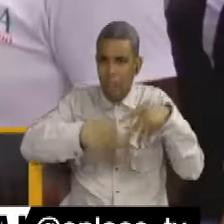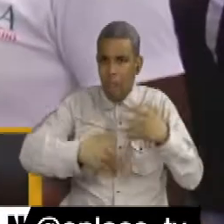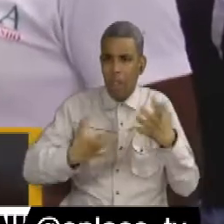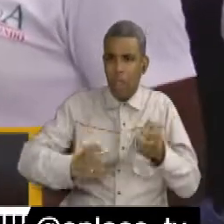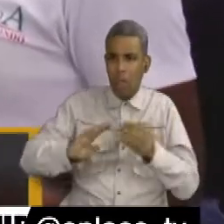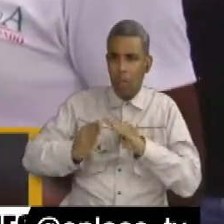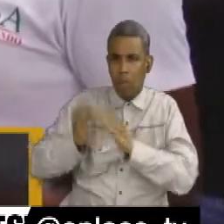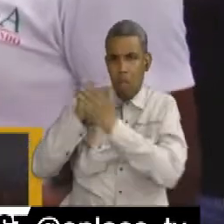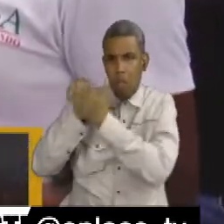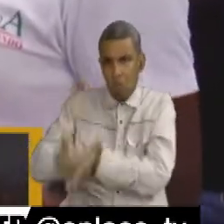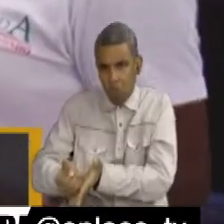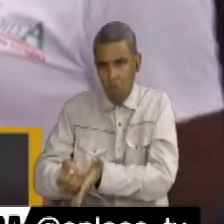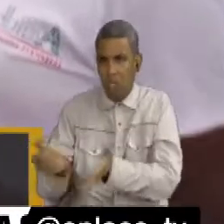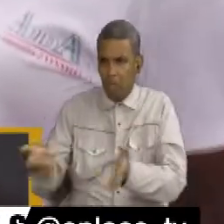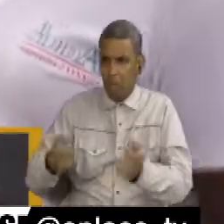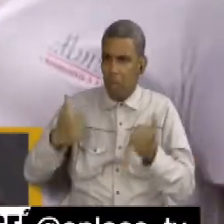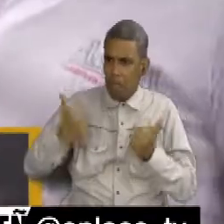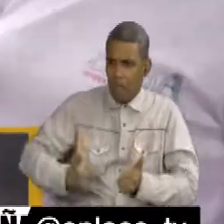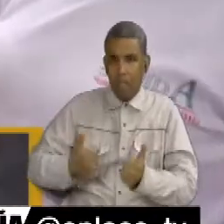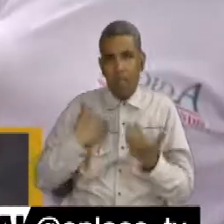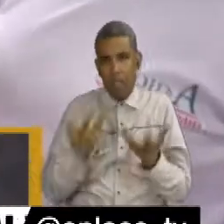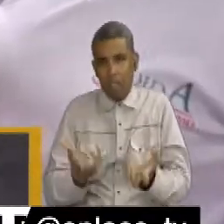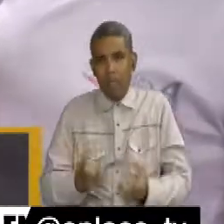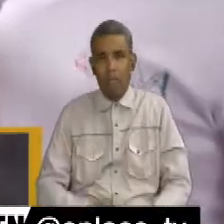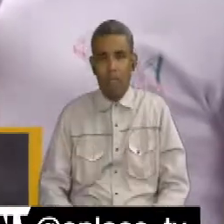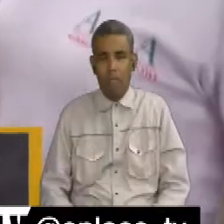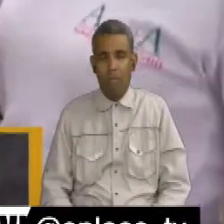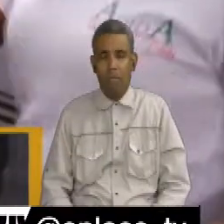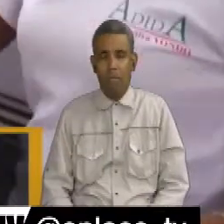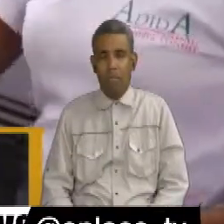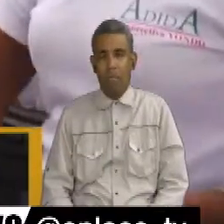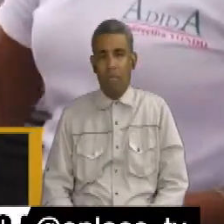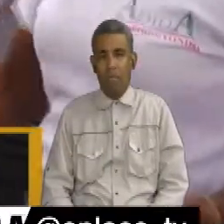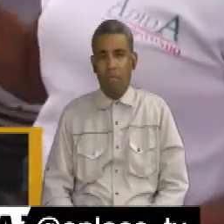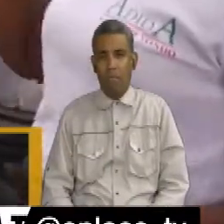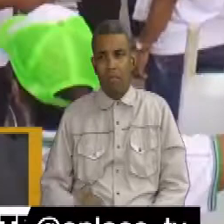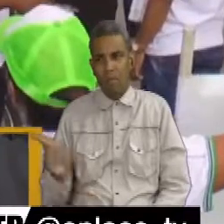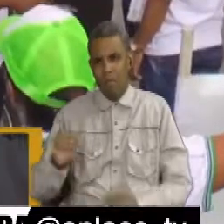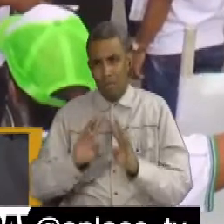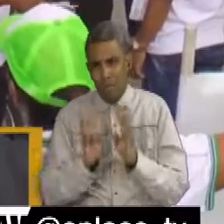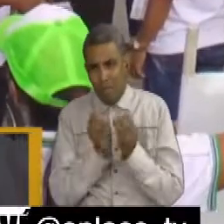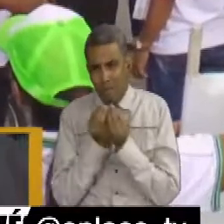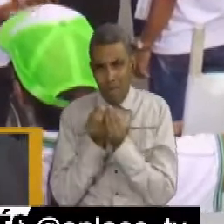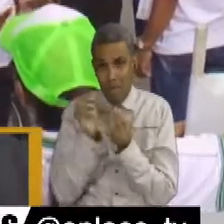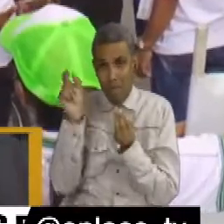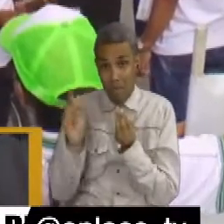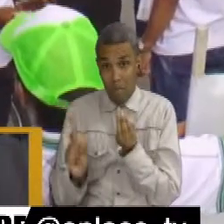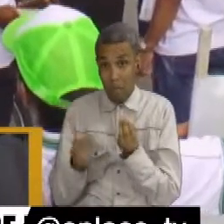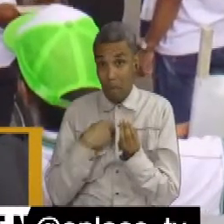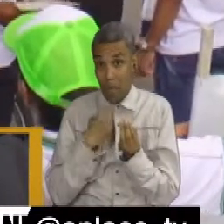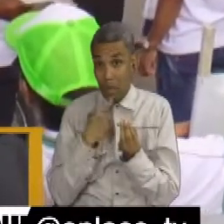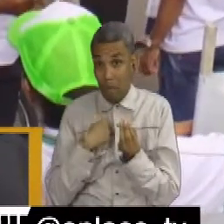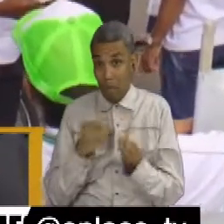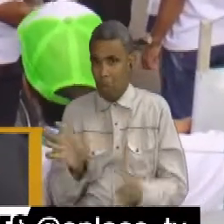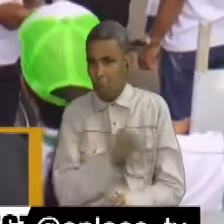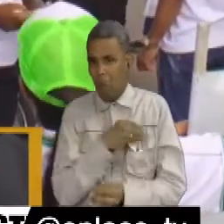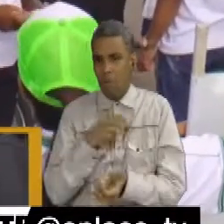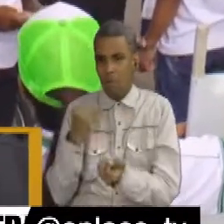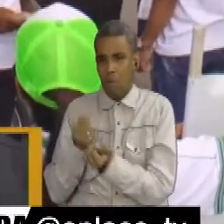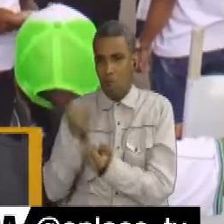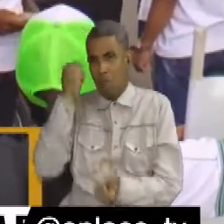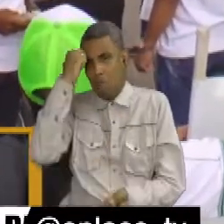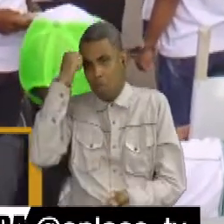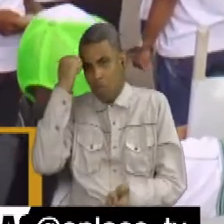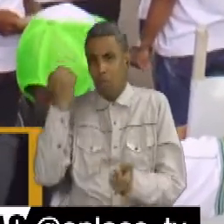comunidad yondocina y de todo el pueblo colombiano. De acuerdo con el corporado, la mayoría de los ediles apoya tanto a los maestros como a los trabajadores de la